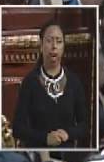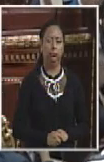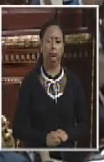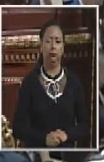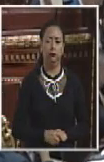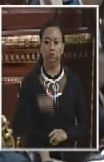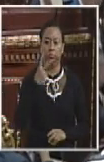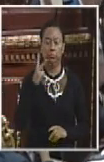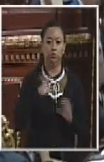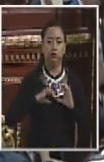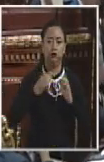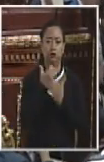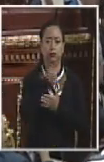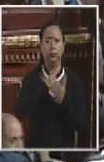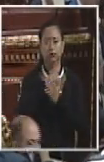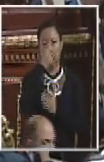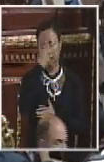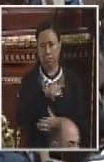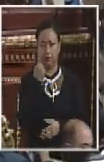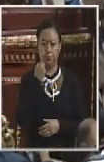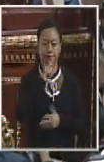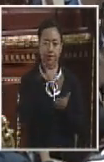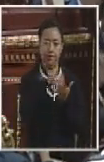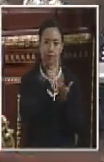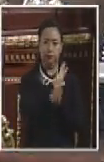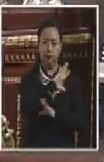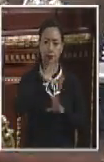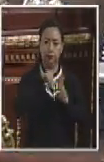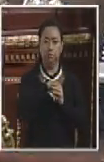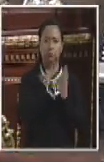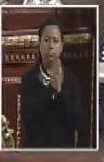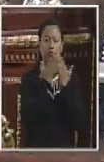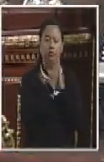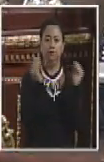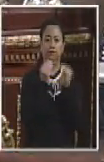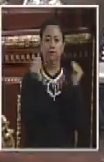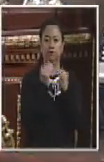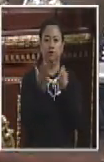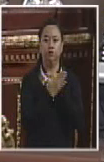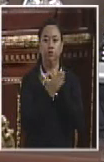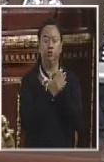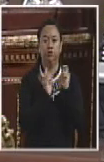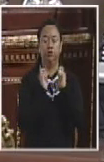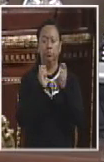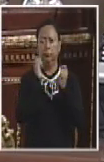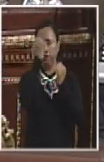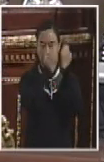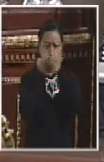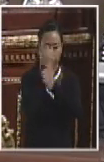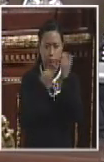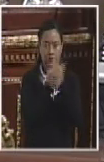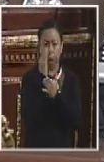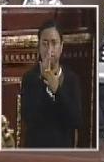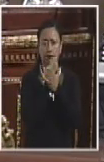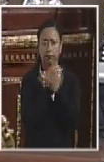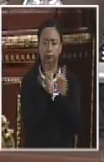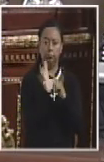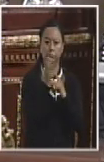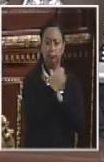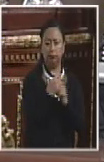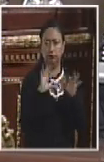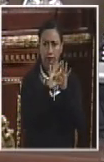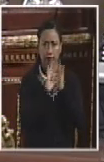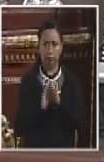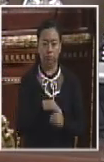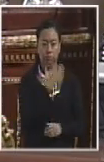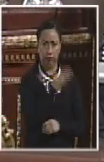Ambos del Congreso de la Ciudad de México, se instruye su inserción íntegra en el Diario de los Debates y se turnará para su análisis y dictamen a las Comisiones Unidas